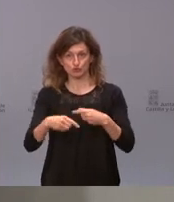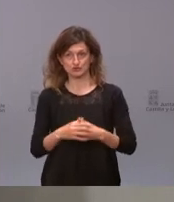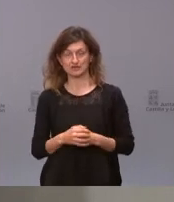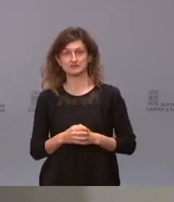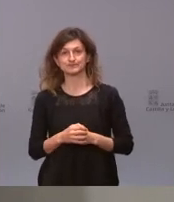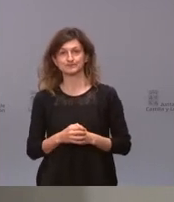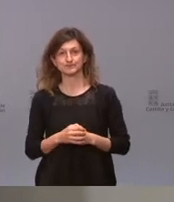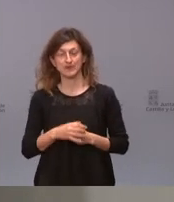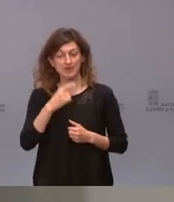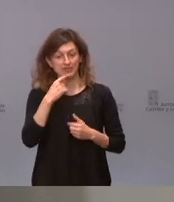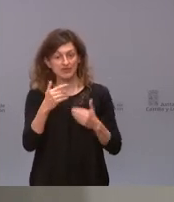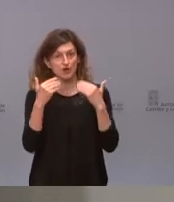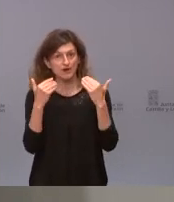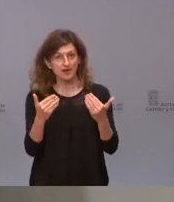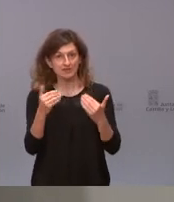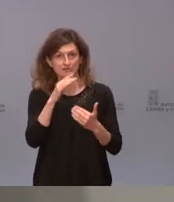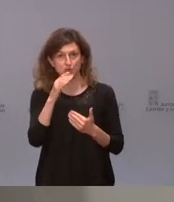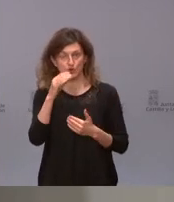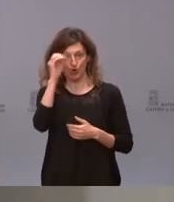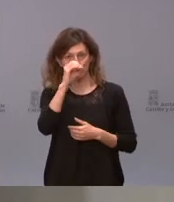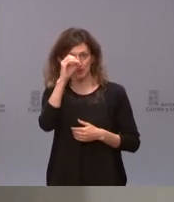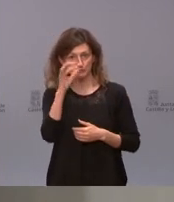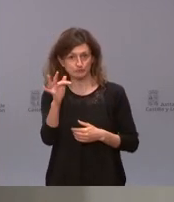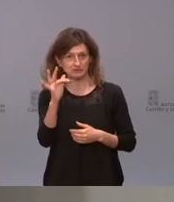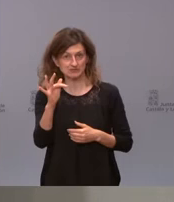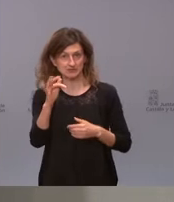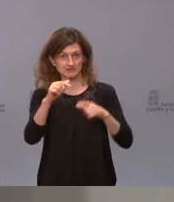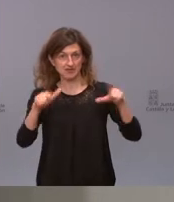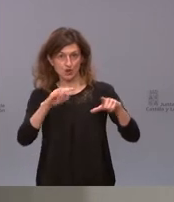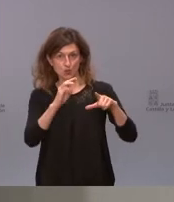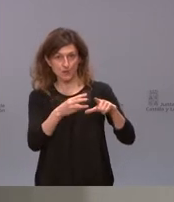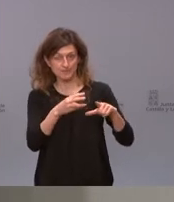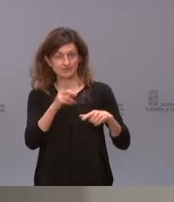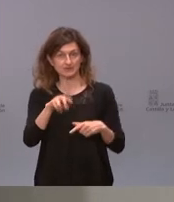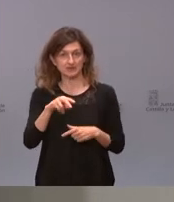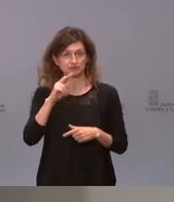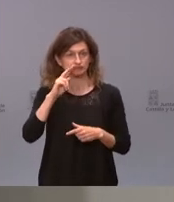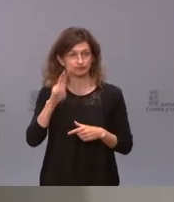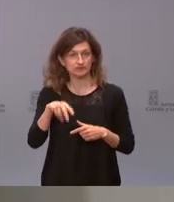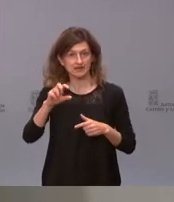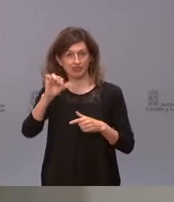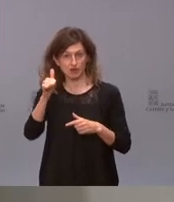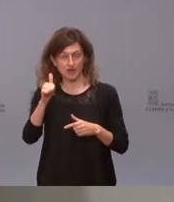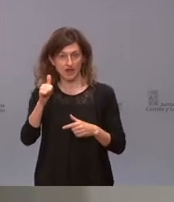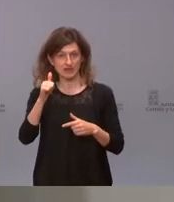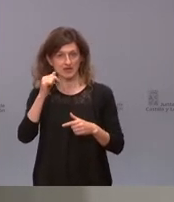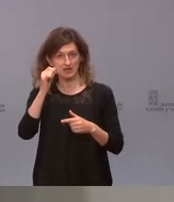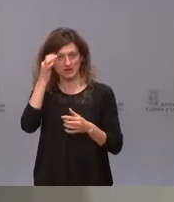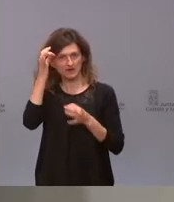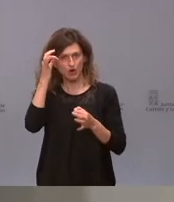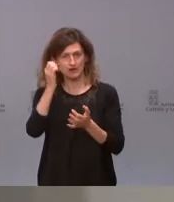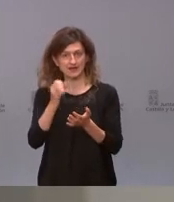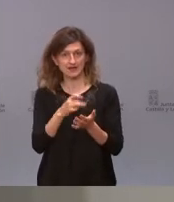agradecer una vez más las valoraciones positivas del portal y los reconocimientos nacionales a su rigor y calidad que